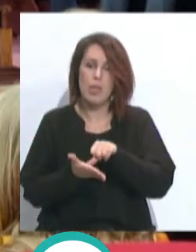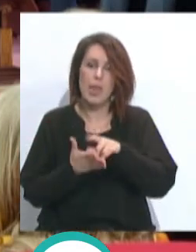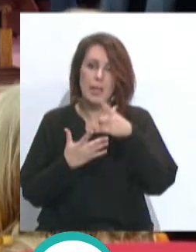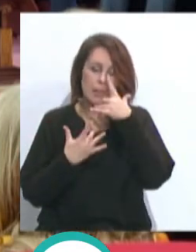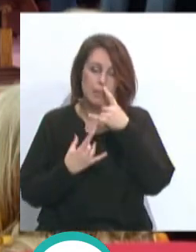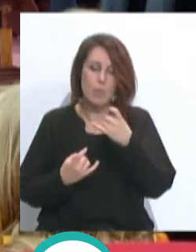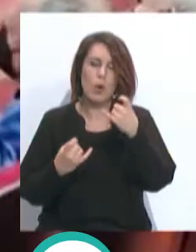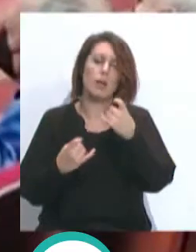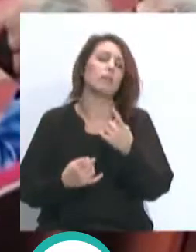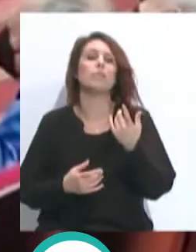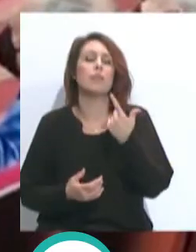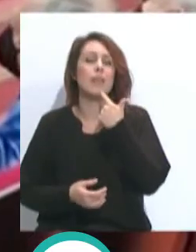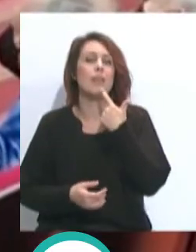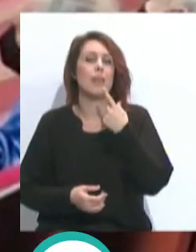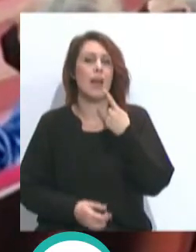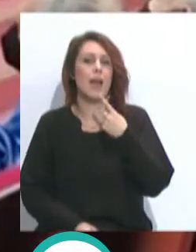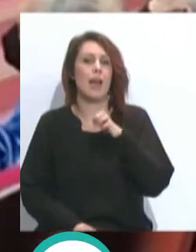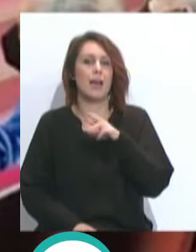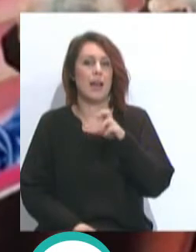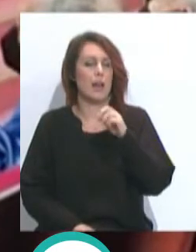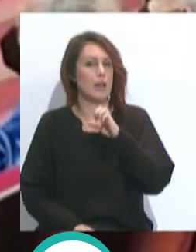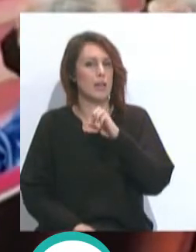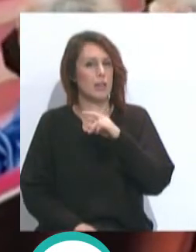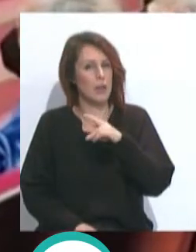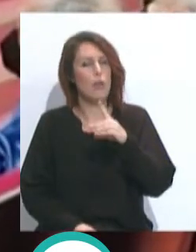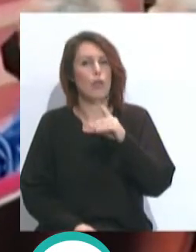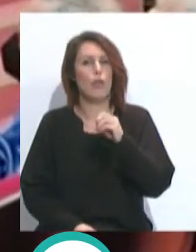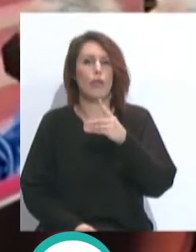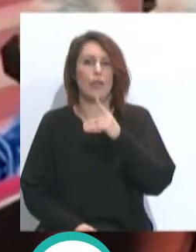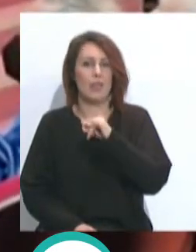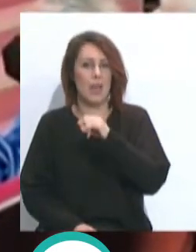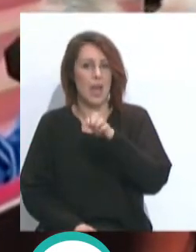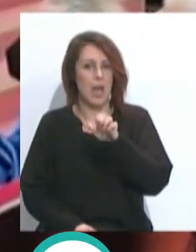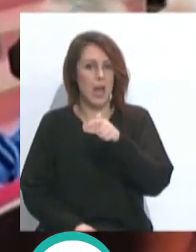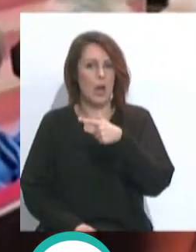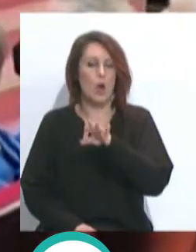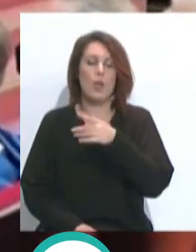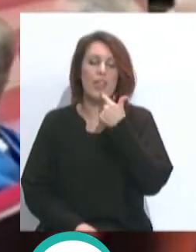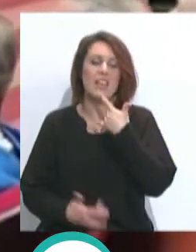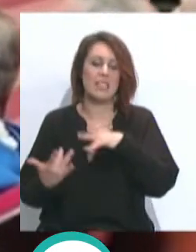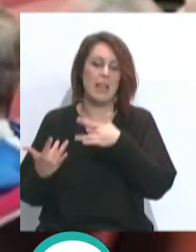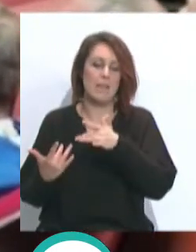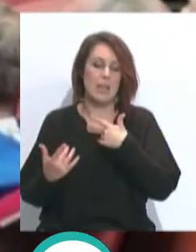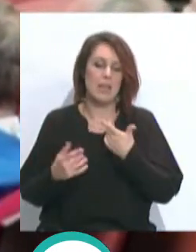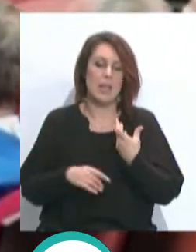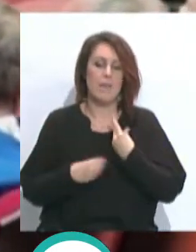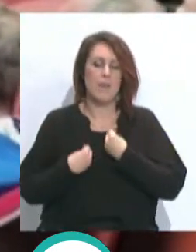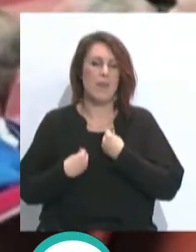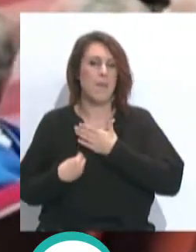enamoran. Como decía Gerardo Diego, Sevilla es la ciudad donde habita mi otro yo, mi yo de